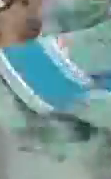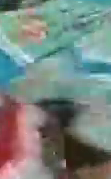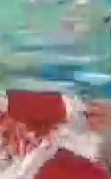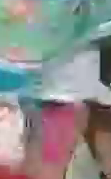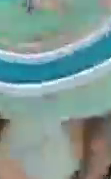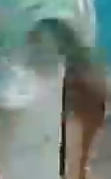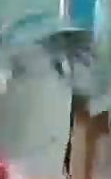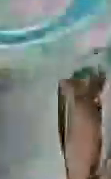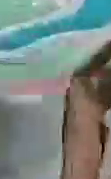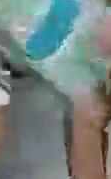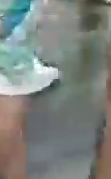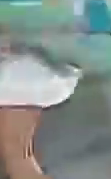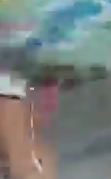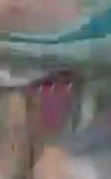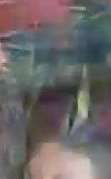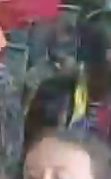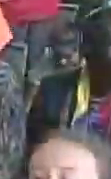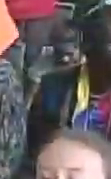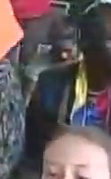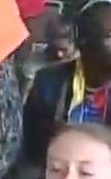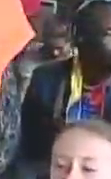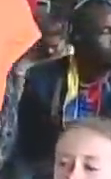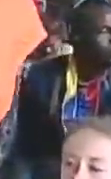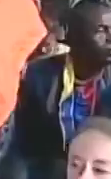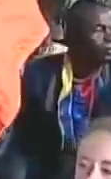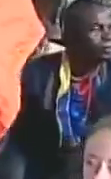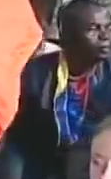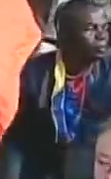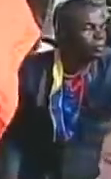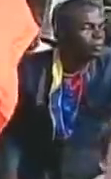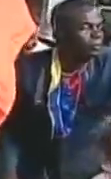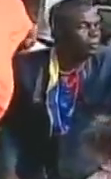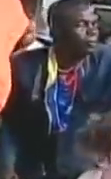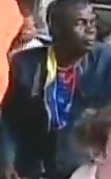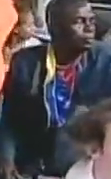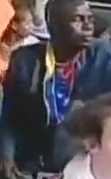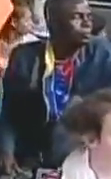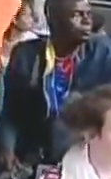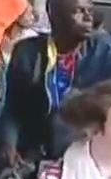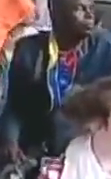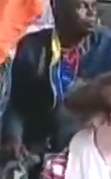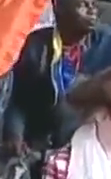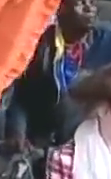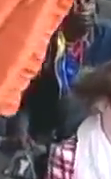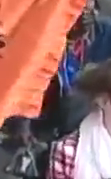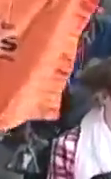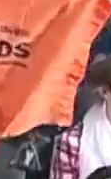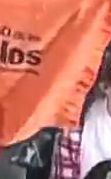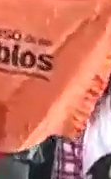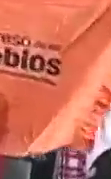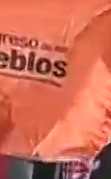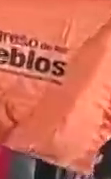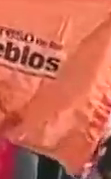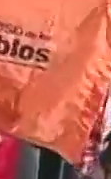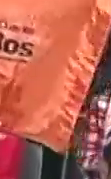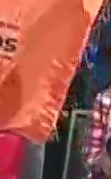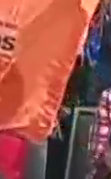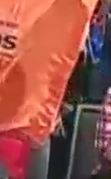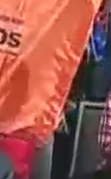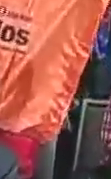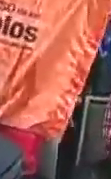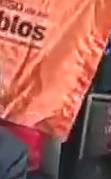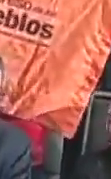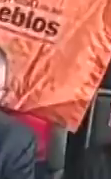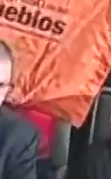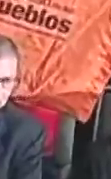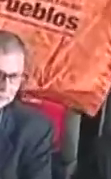una plataforma de movimientos sociales y populares que profundice en la unidad la solidaridad pero además construir